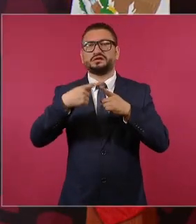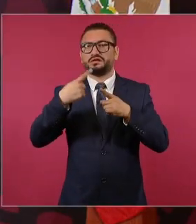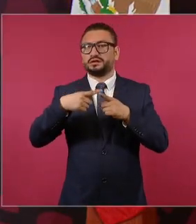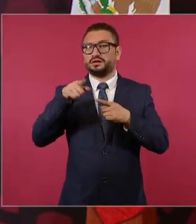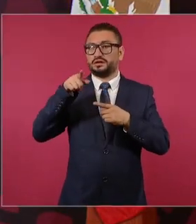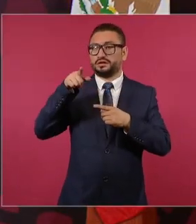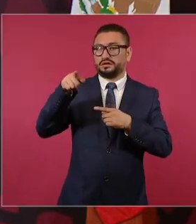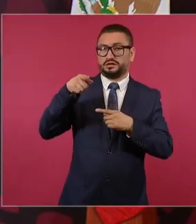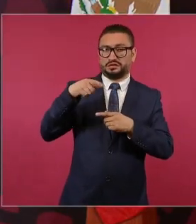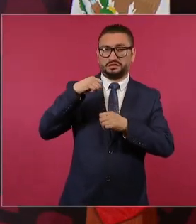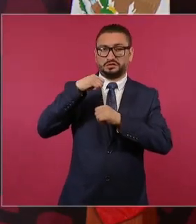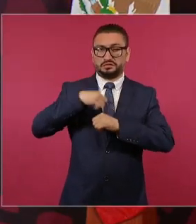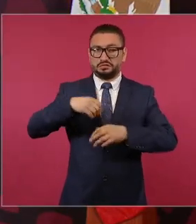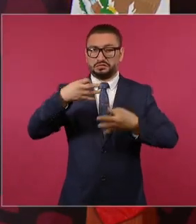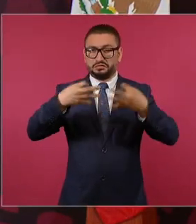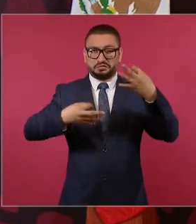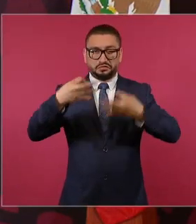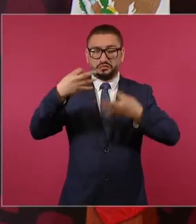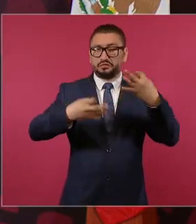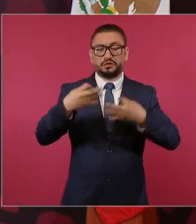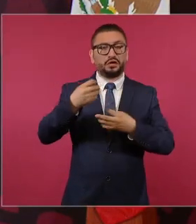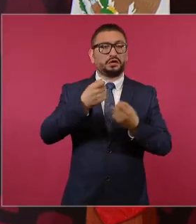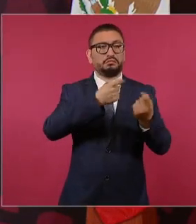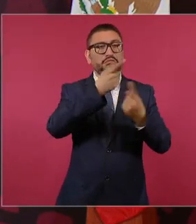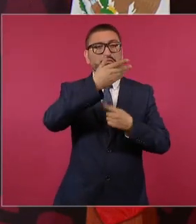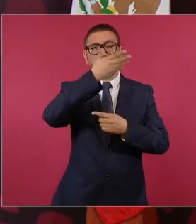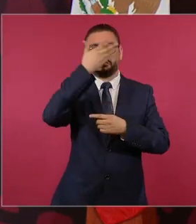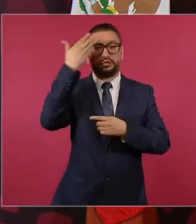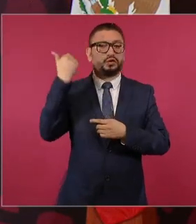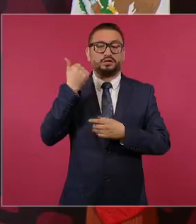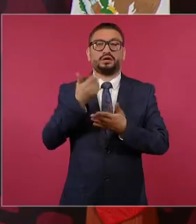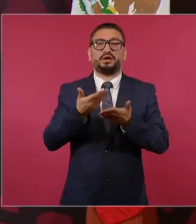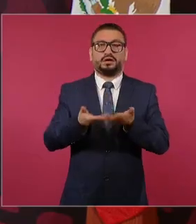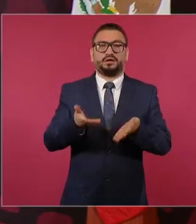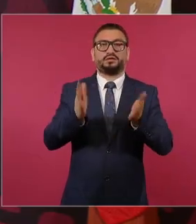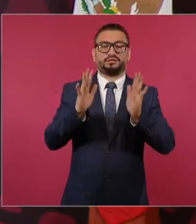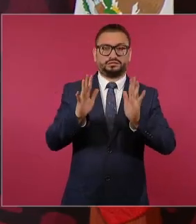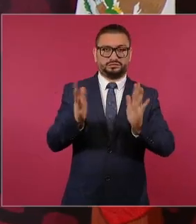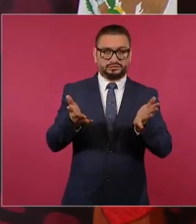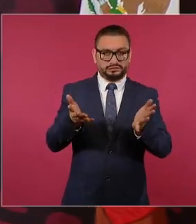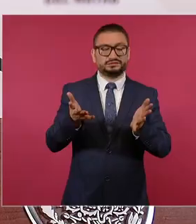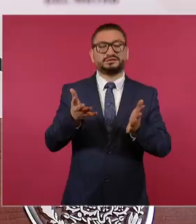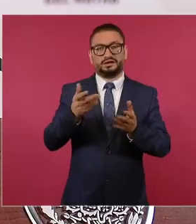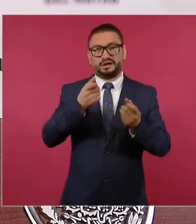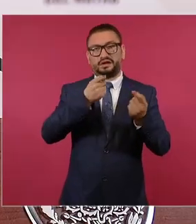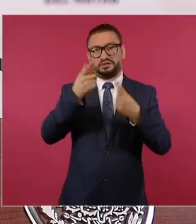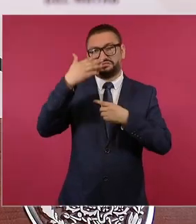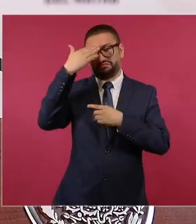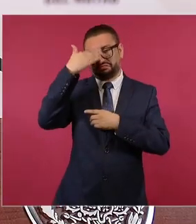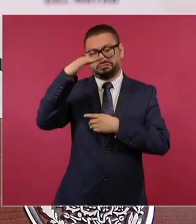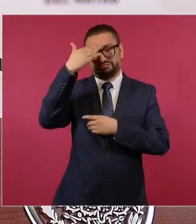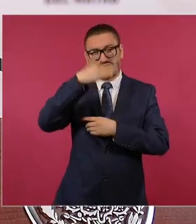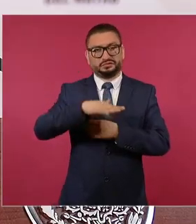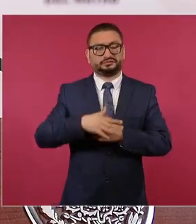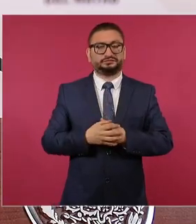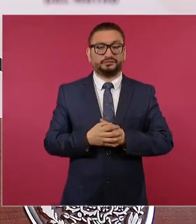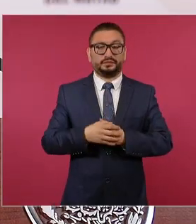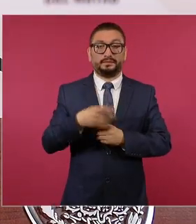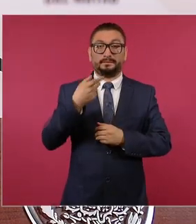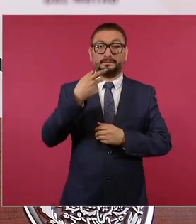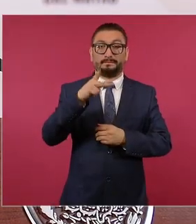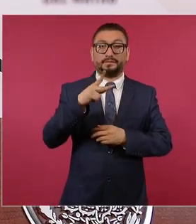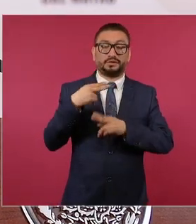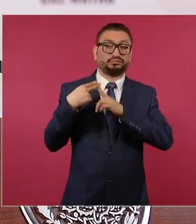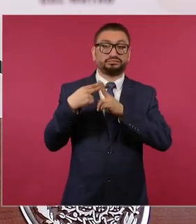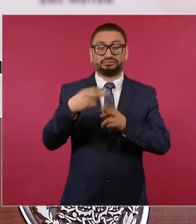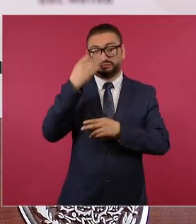Poder Judicial. Ahora es que ya se sabe más, pero llevamos